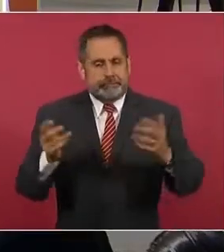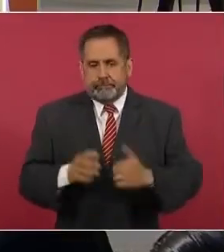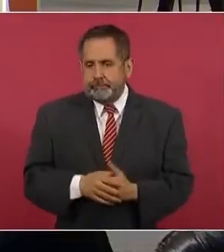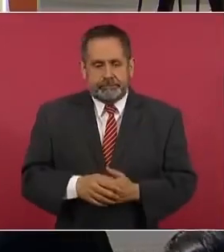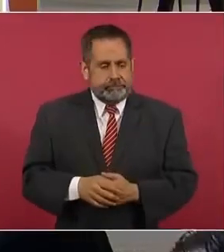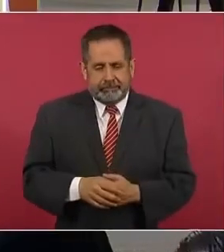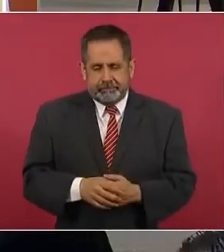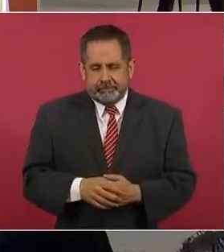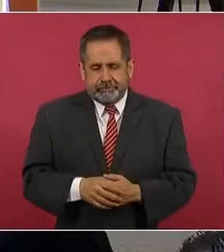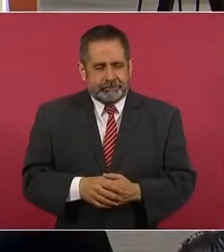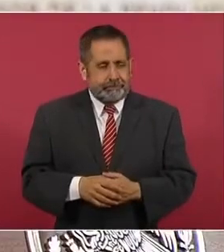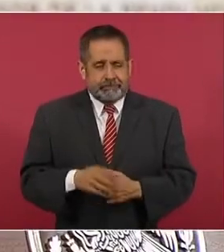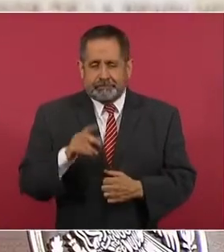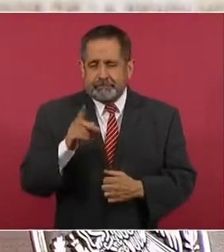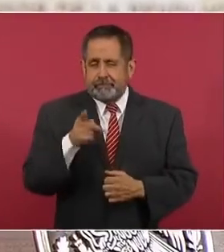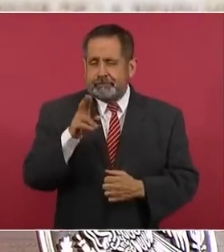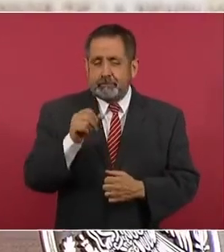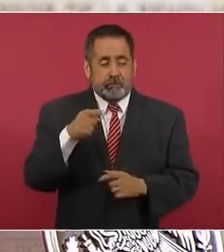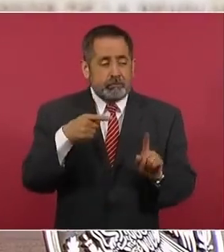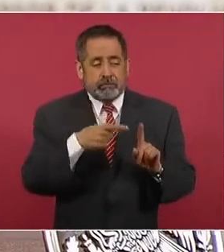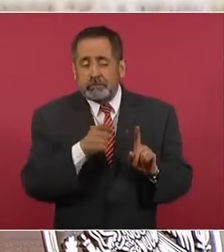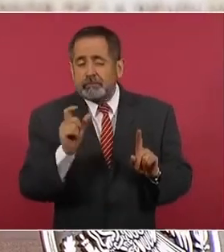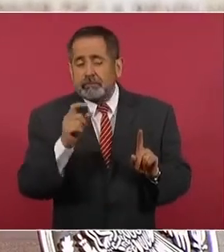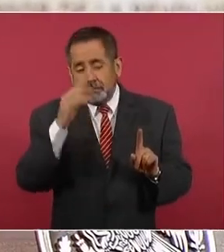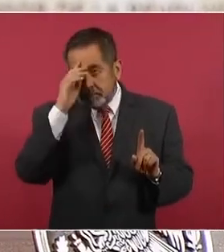Krause, cuando ha tomado en cuenta